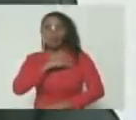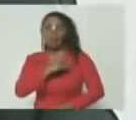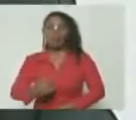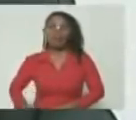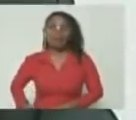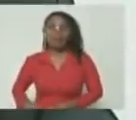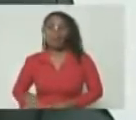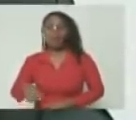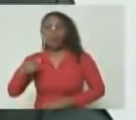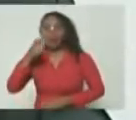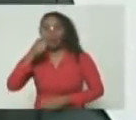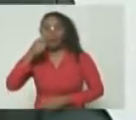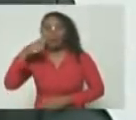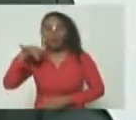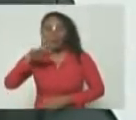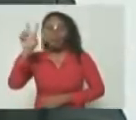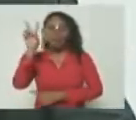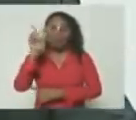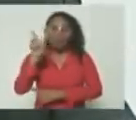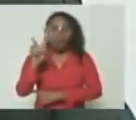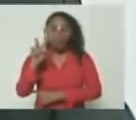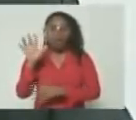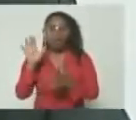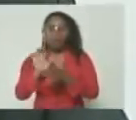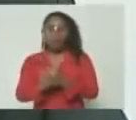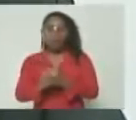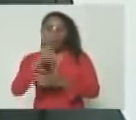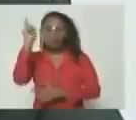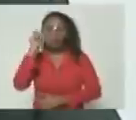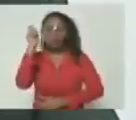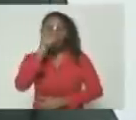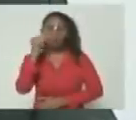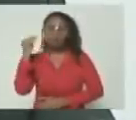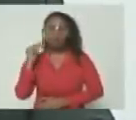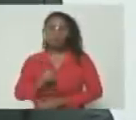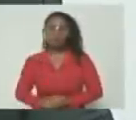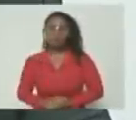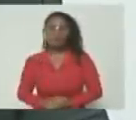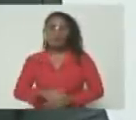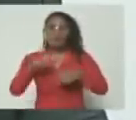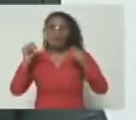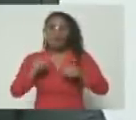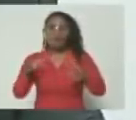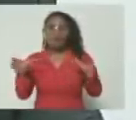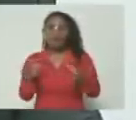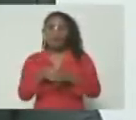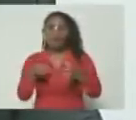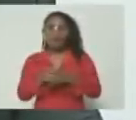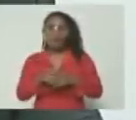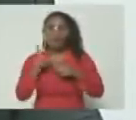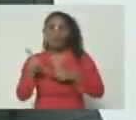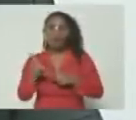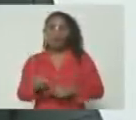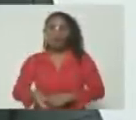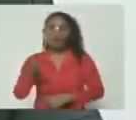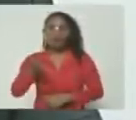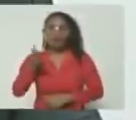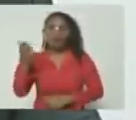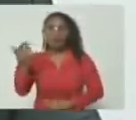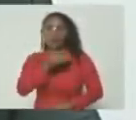noches, pueblo de Venezuela, colegas diputados y diputadas. Esta comisión ha sido muy fructífera,